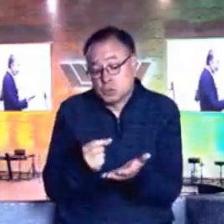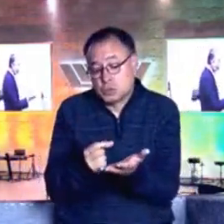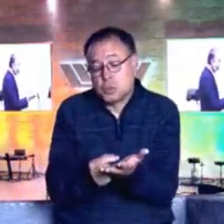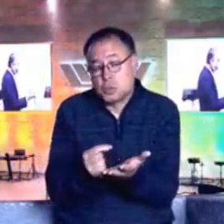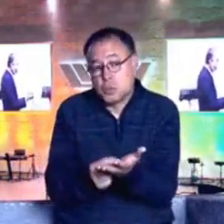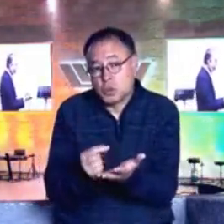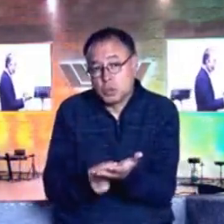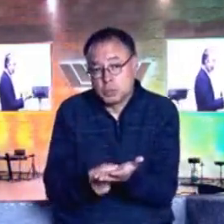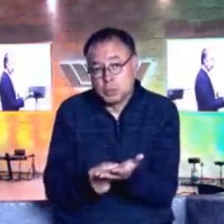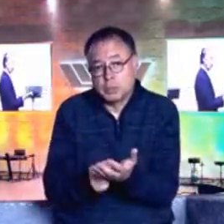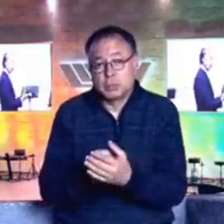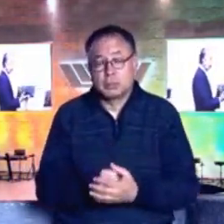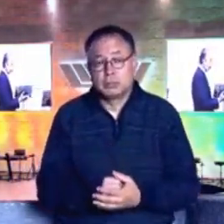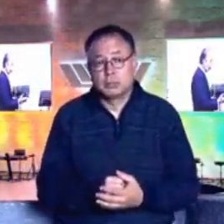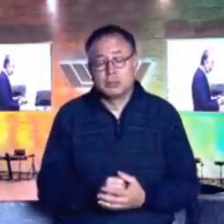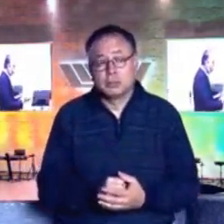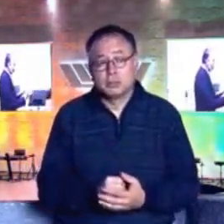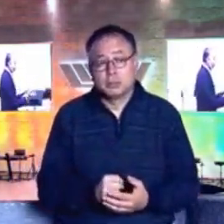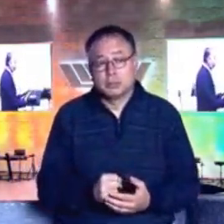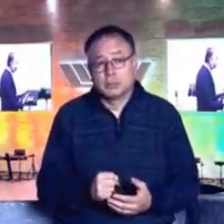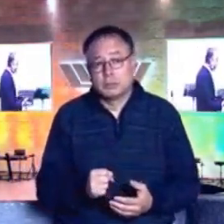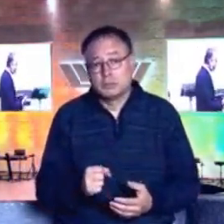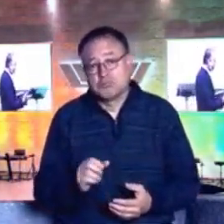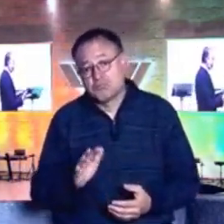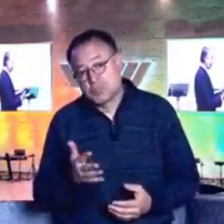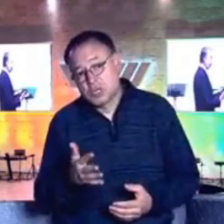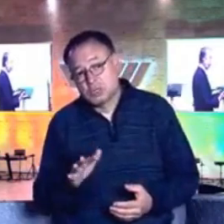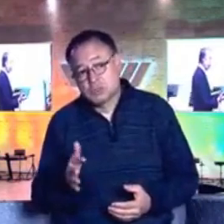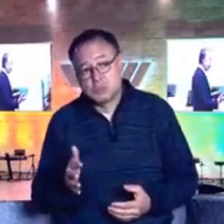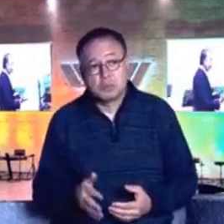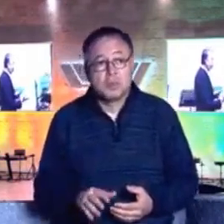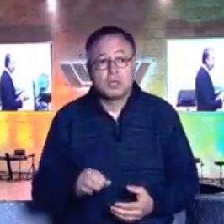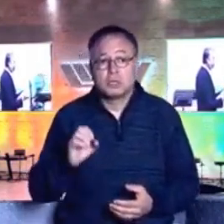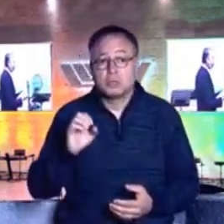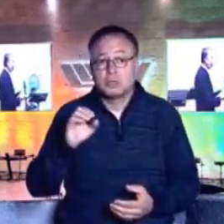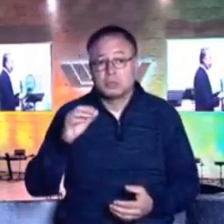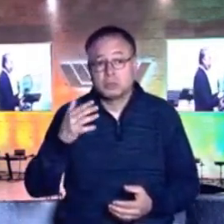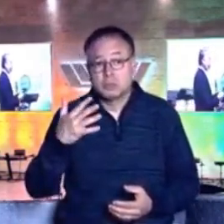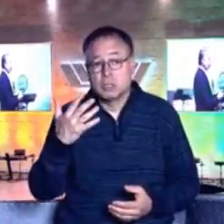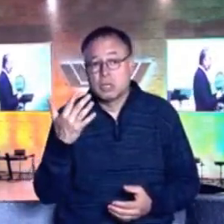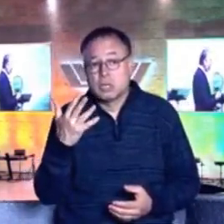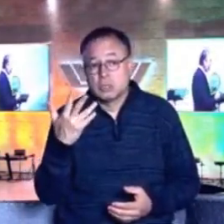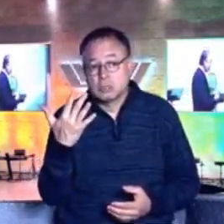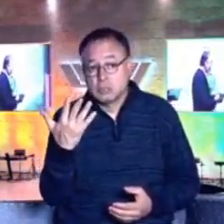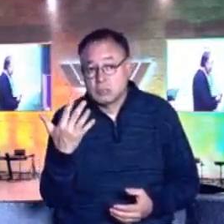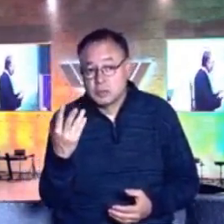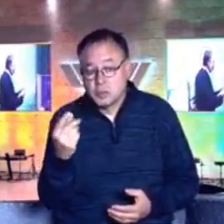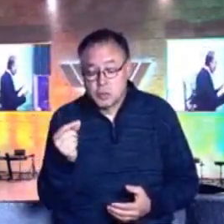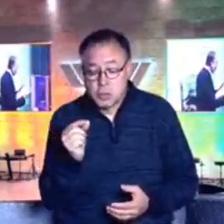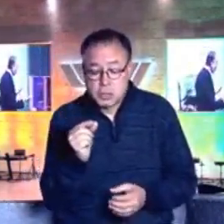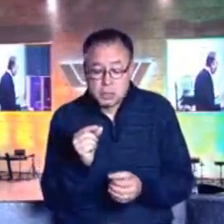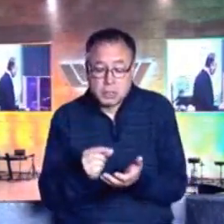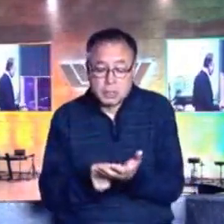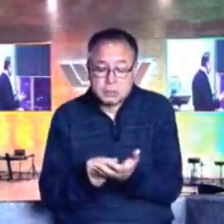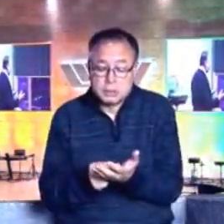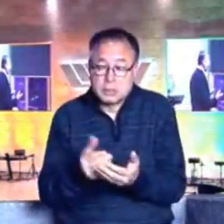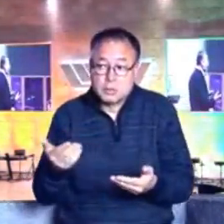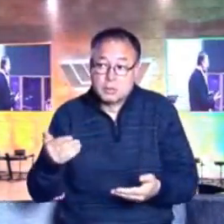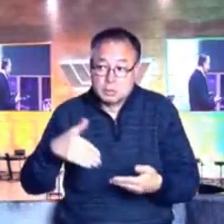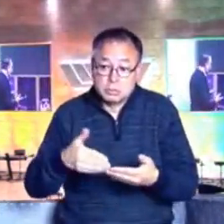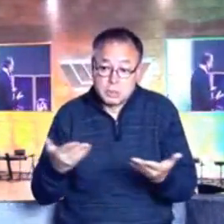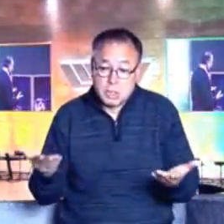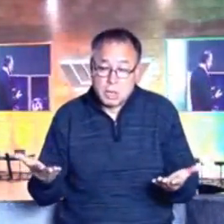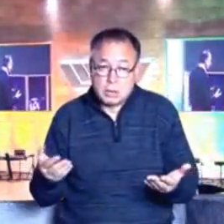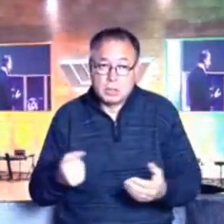como como haber dado 50 centavos la moneda más pequeña de circulación que tenemos